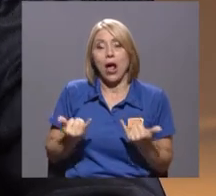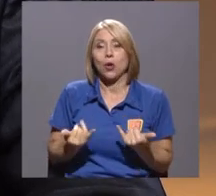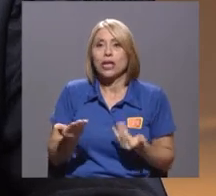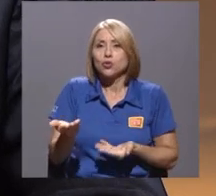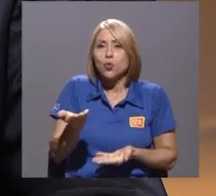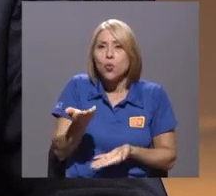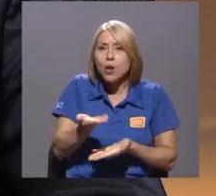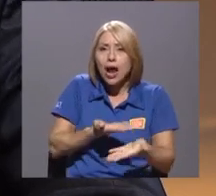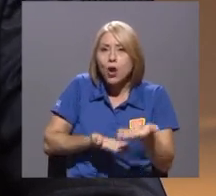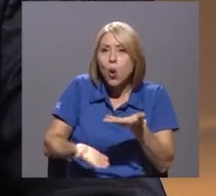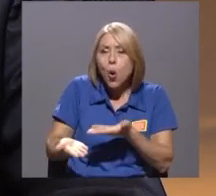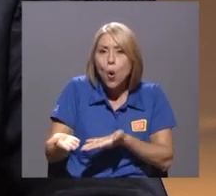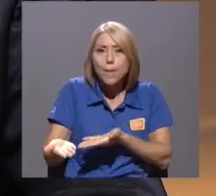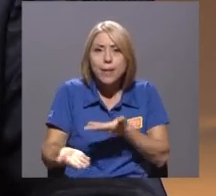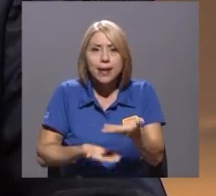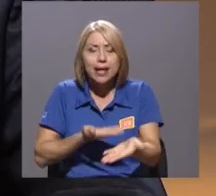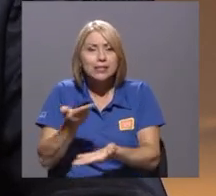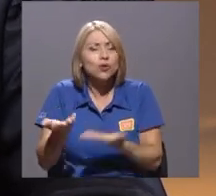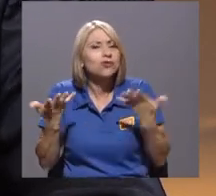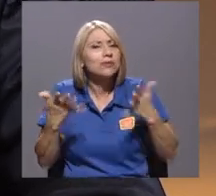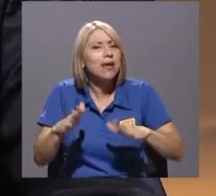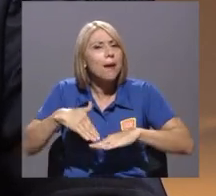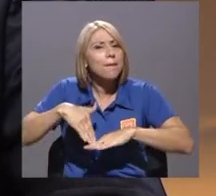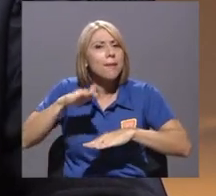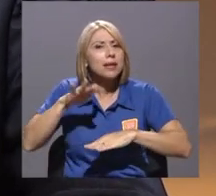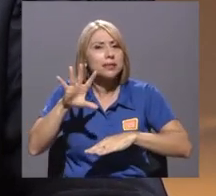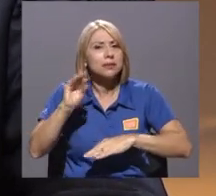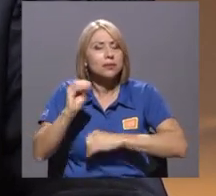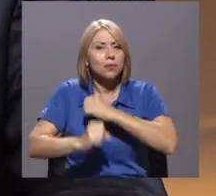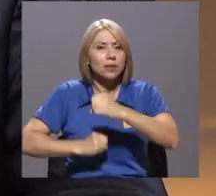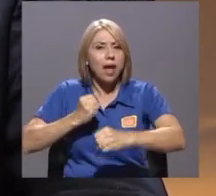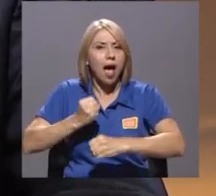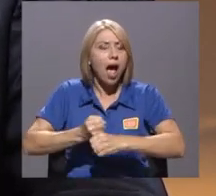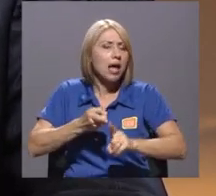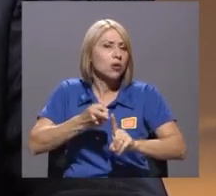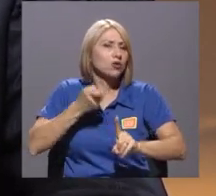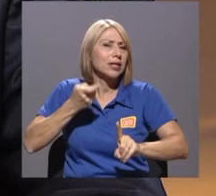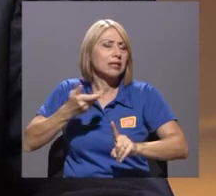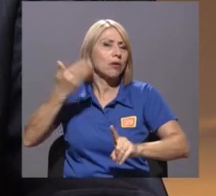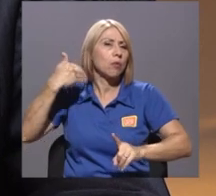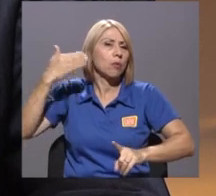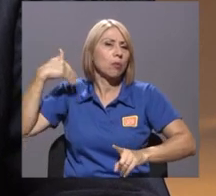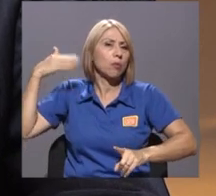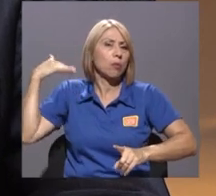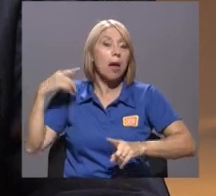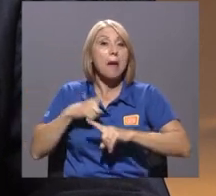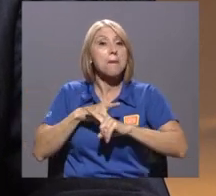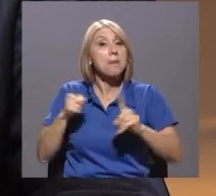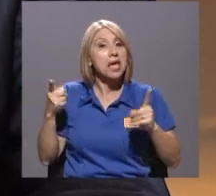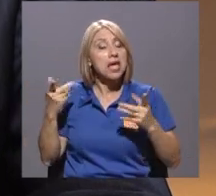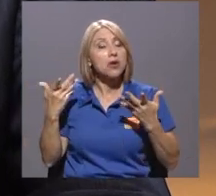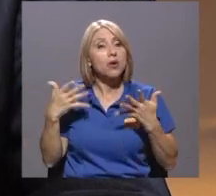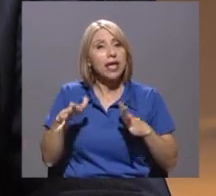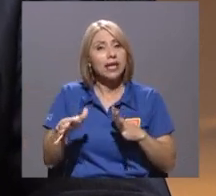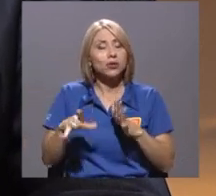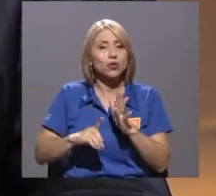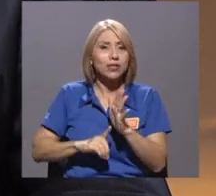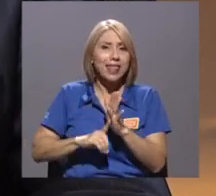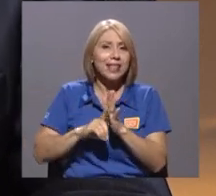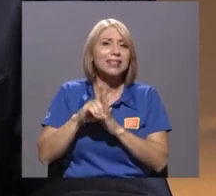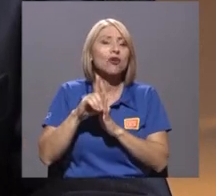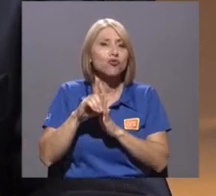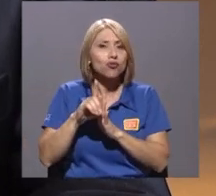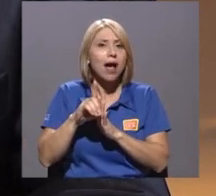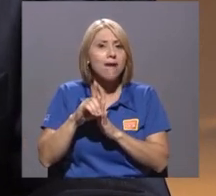de 50 años de historia pero que se desarrolla años después